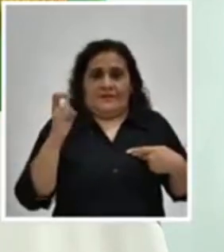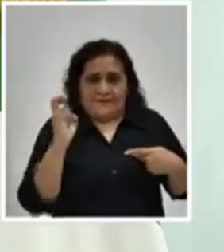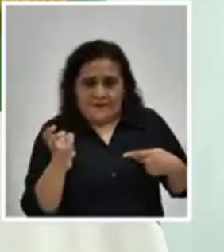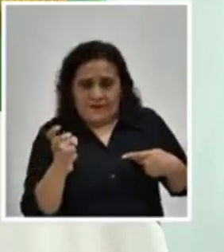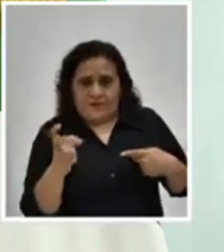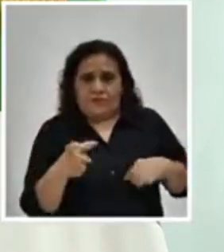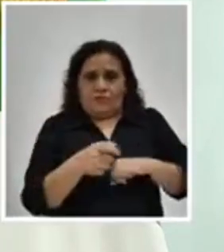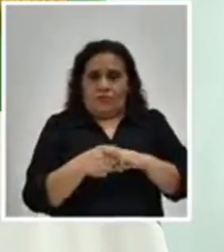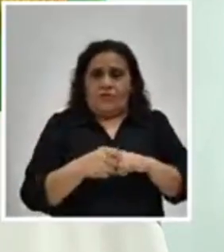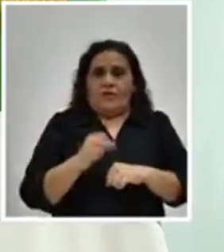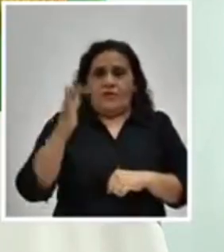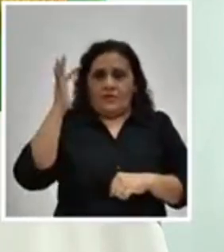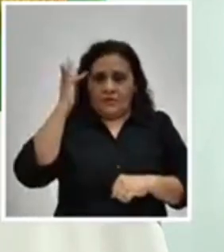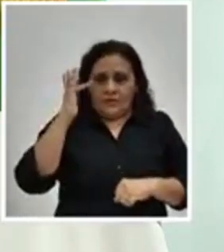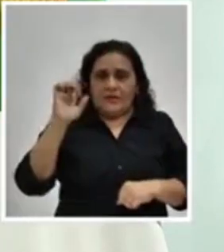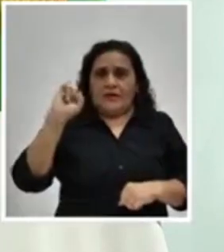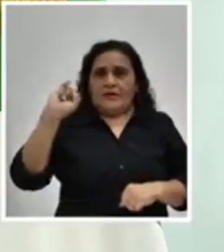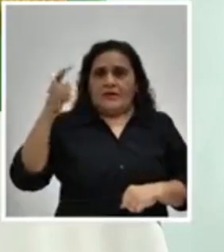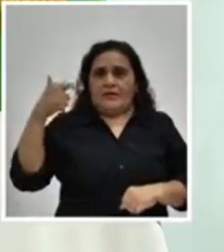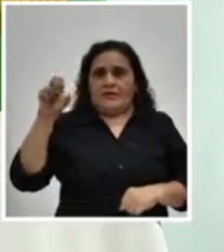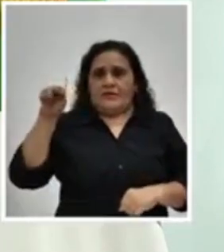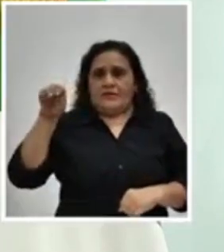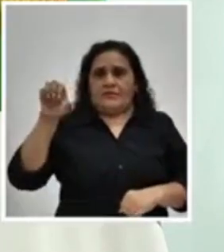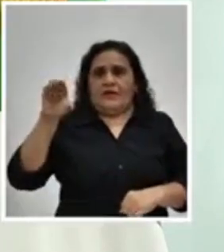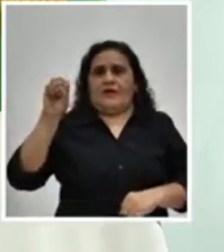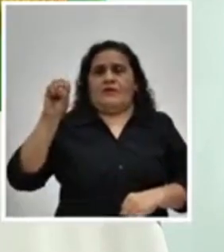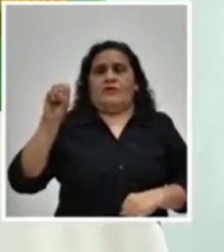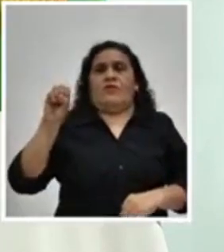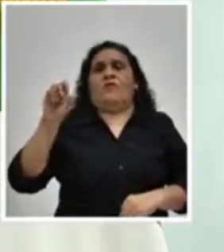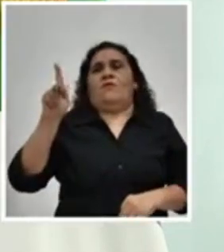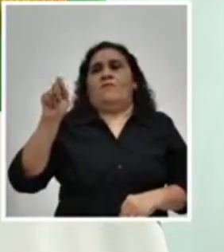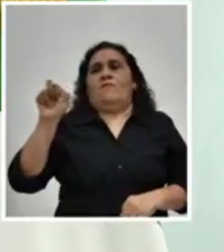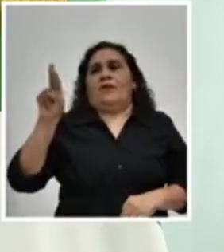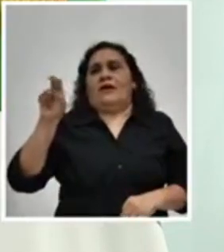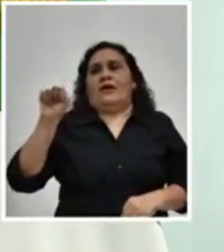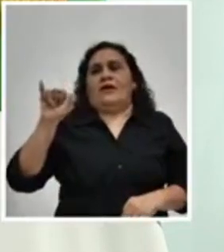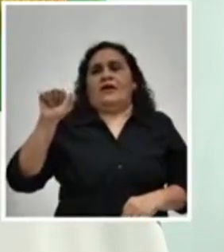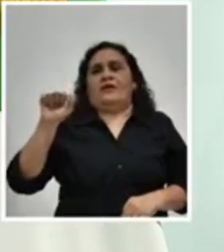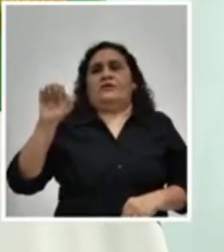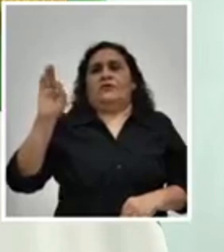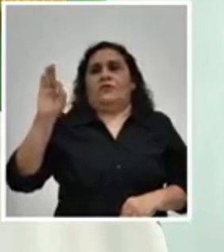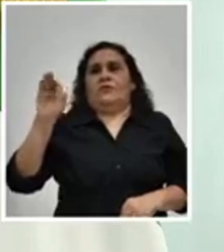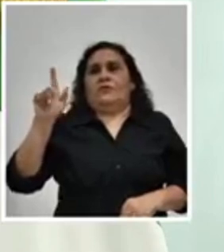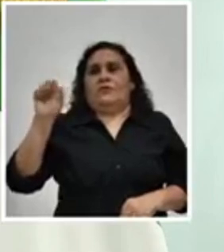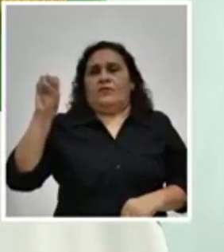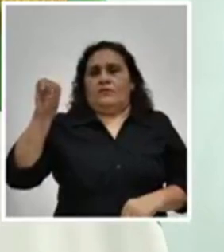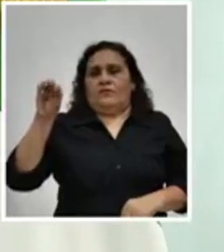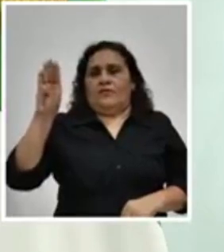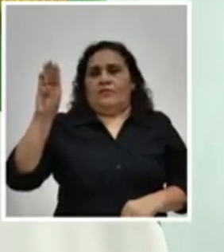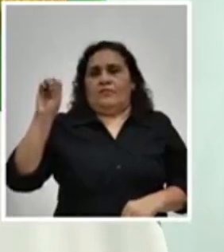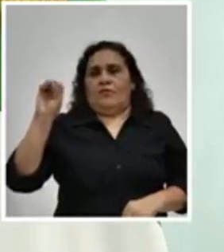San Ignacio, Flamboyanes y Paraíso, su interconexión es recíproca y es